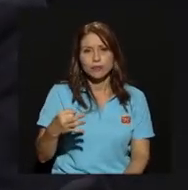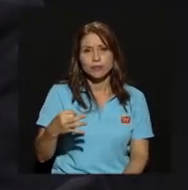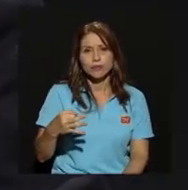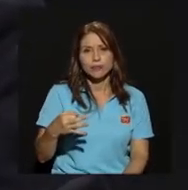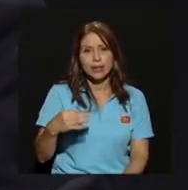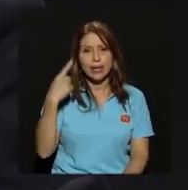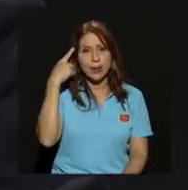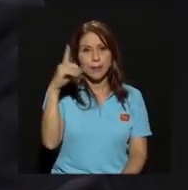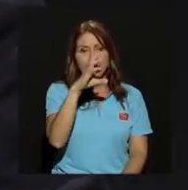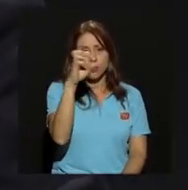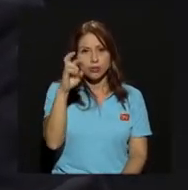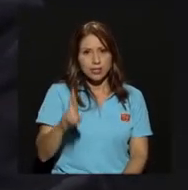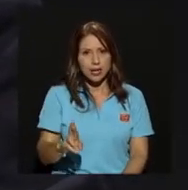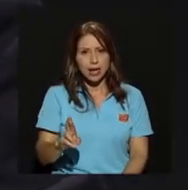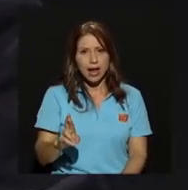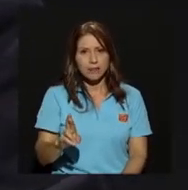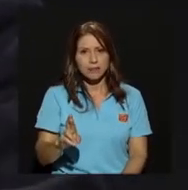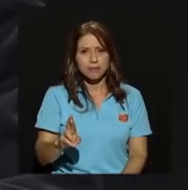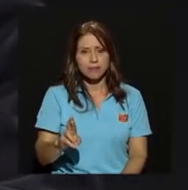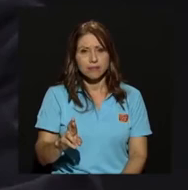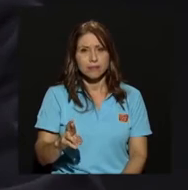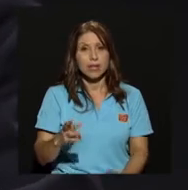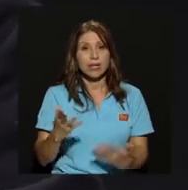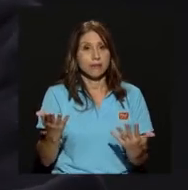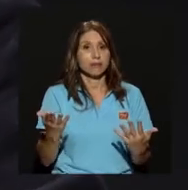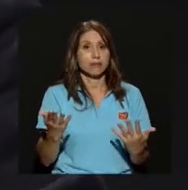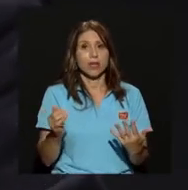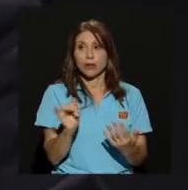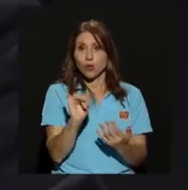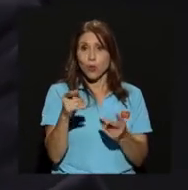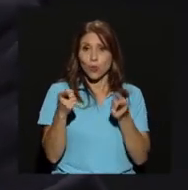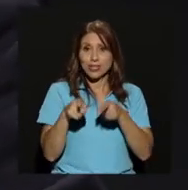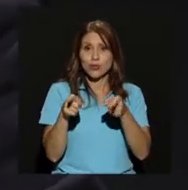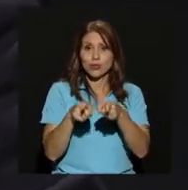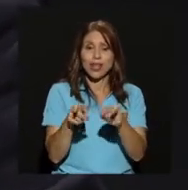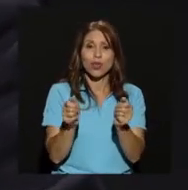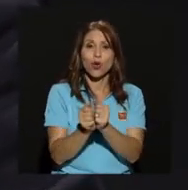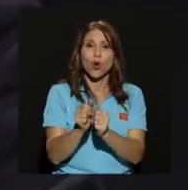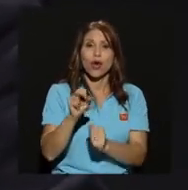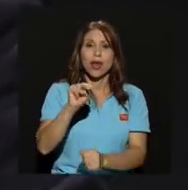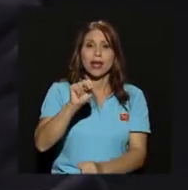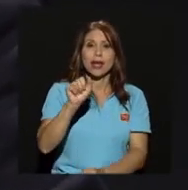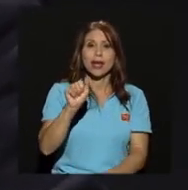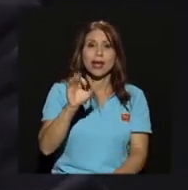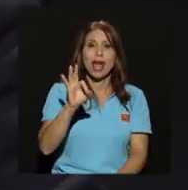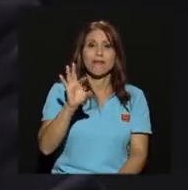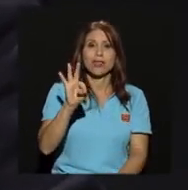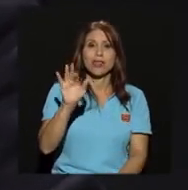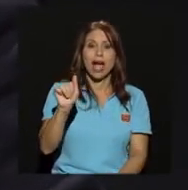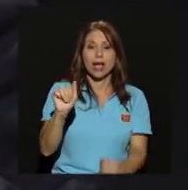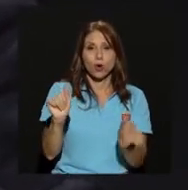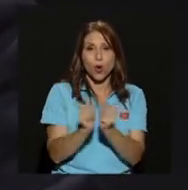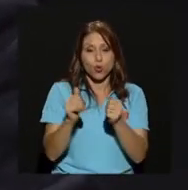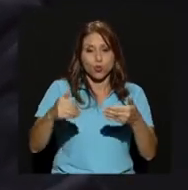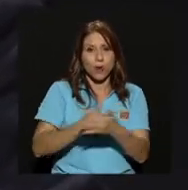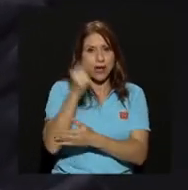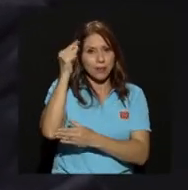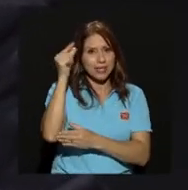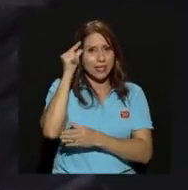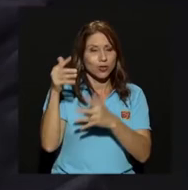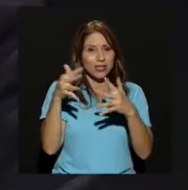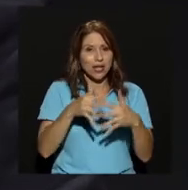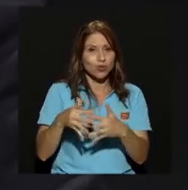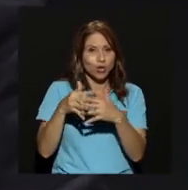que para costa rica y el hecho de lo que está sucediendo con el nafta con la nueva administración de eeuu lo demuestra lo viene